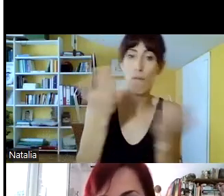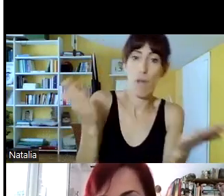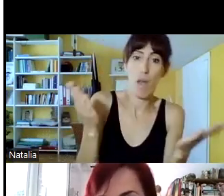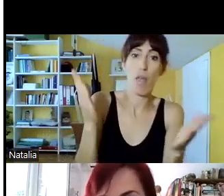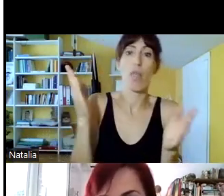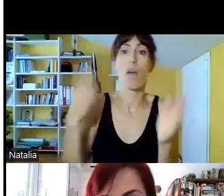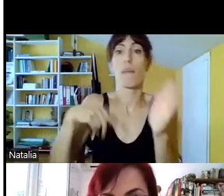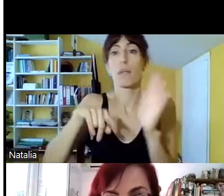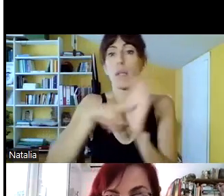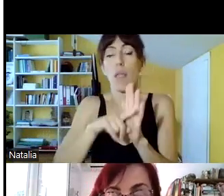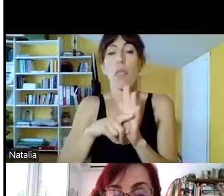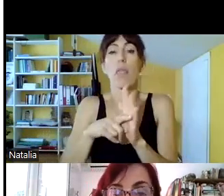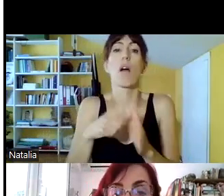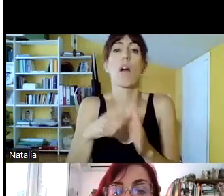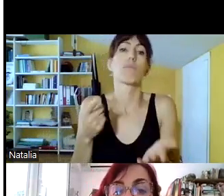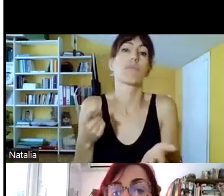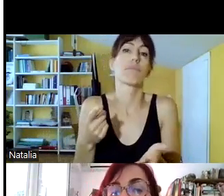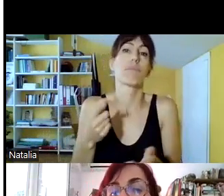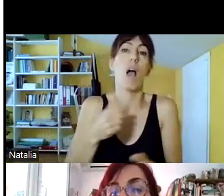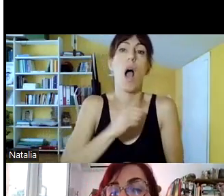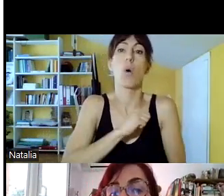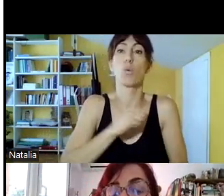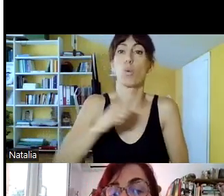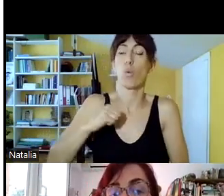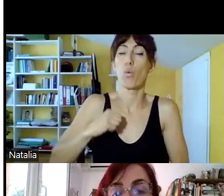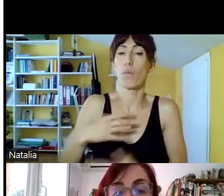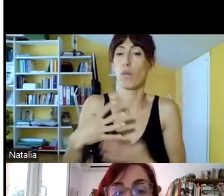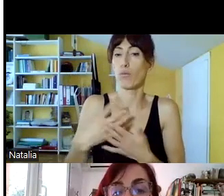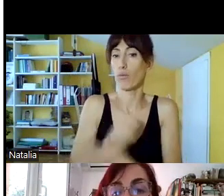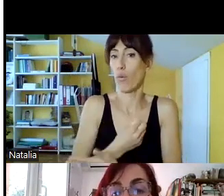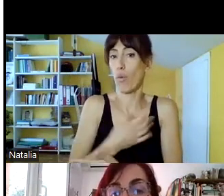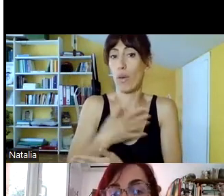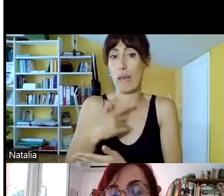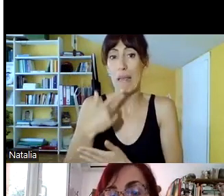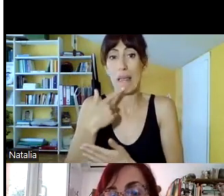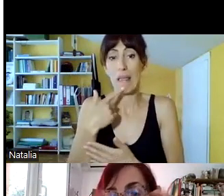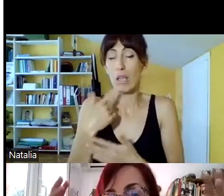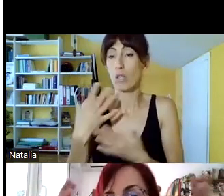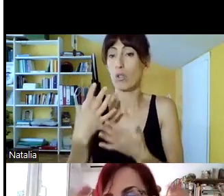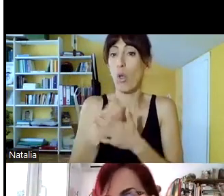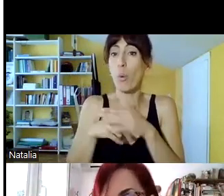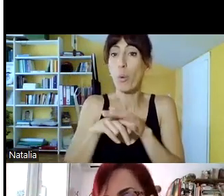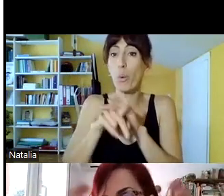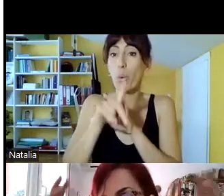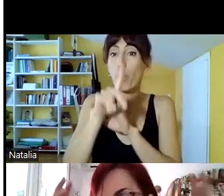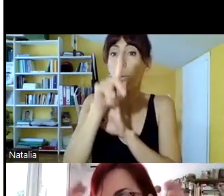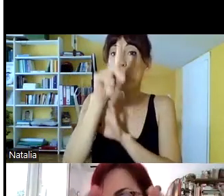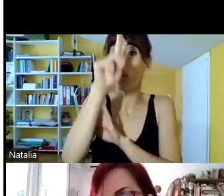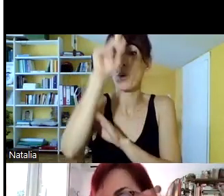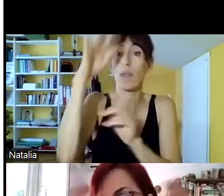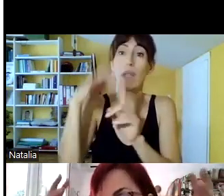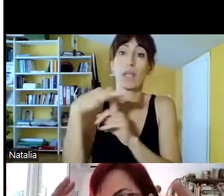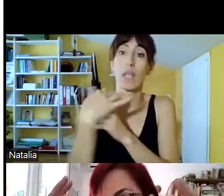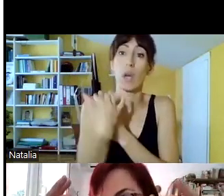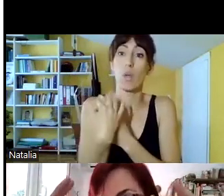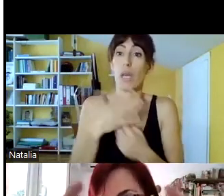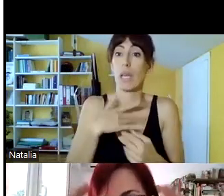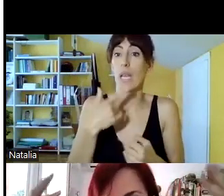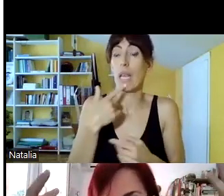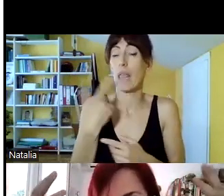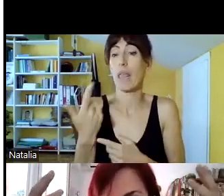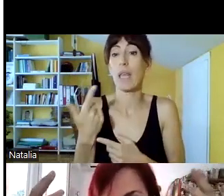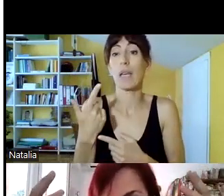la autonomía, todas esas cosas, y todo eso se desarrolla en un contexto, ¿no? Pues que en la literatura clásica se divide